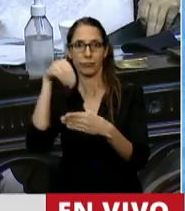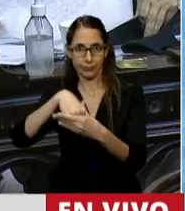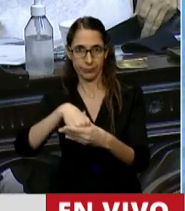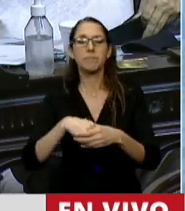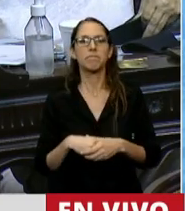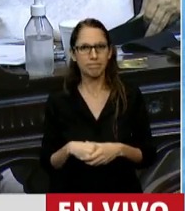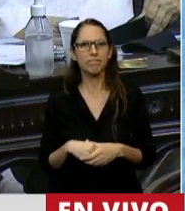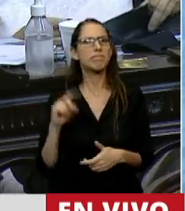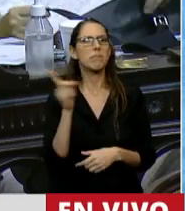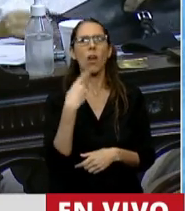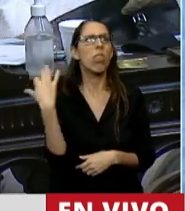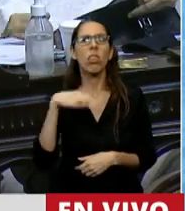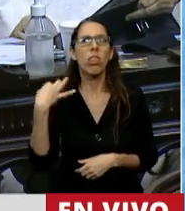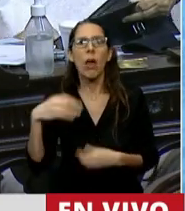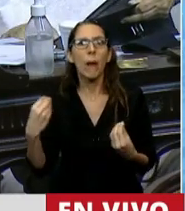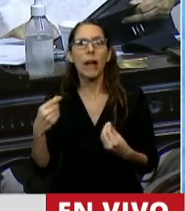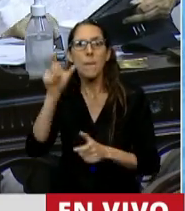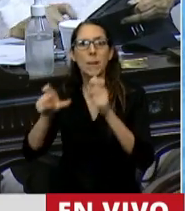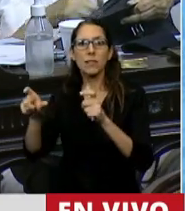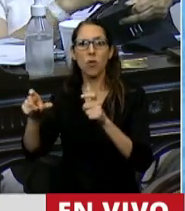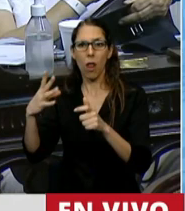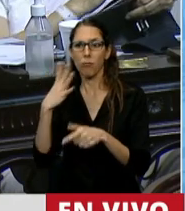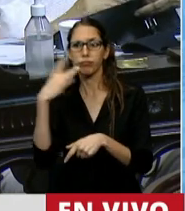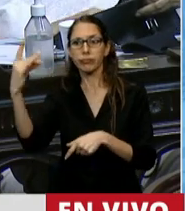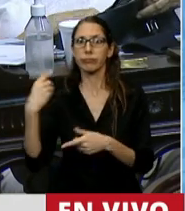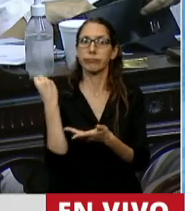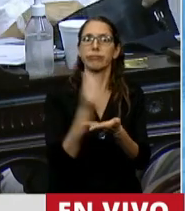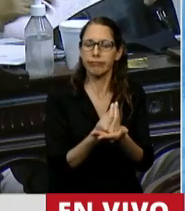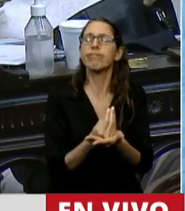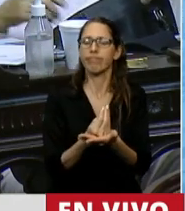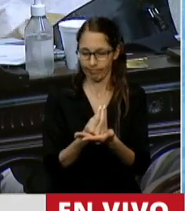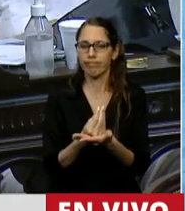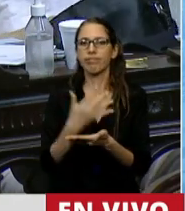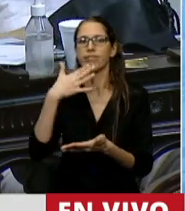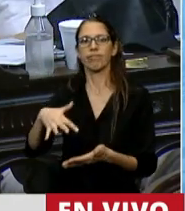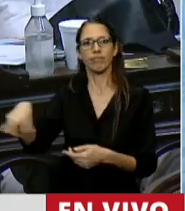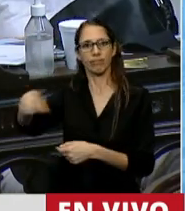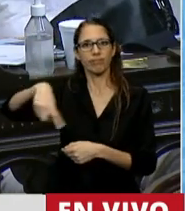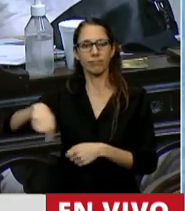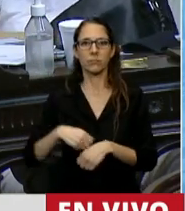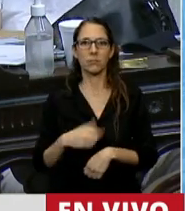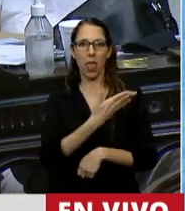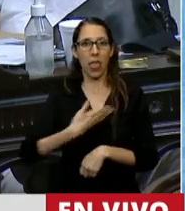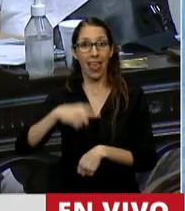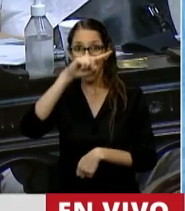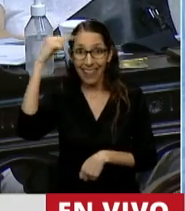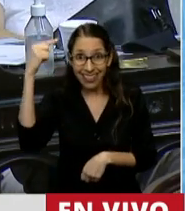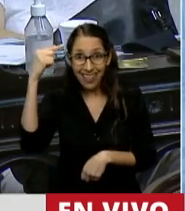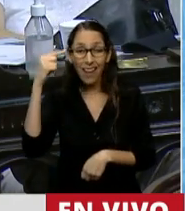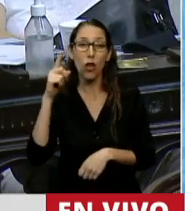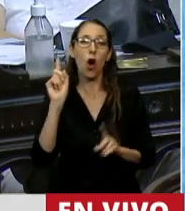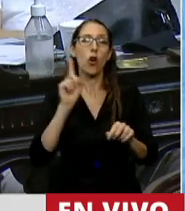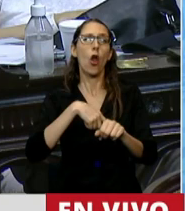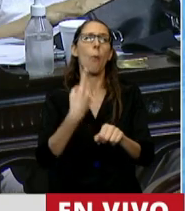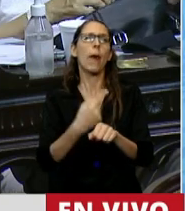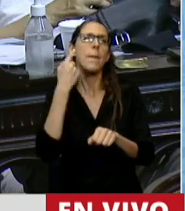a la exigencia de nuestros mandantes. El Estado no puede desentenderse y poner en cabeza de particulares